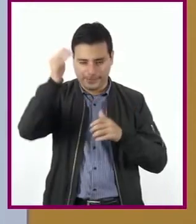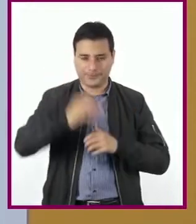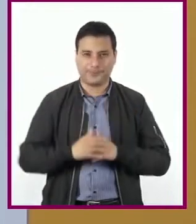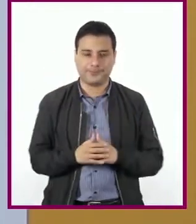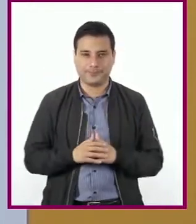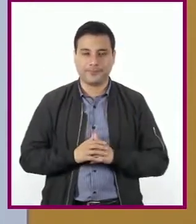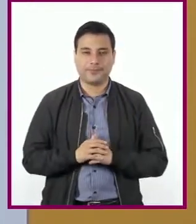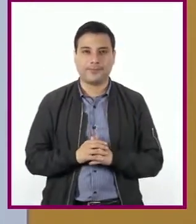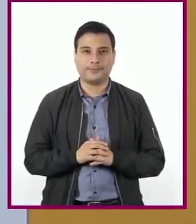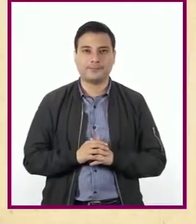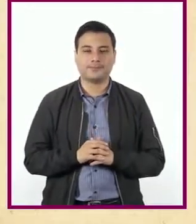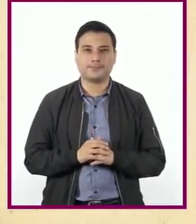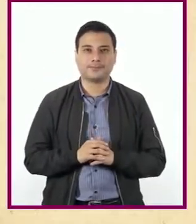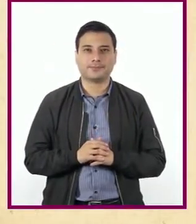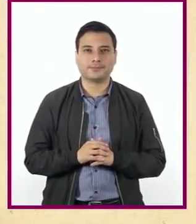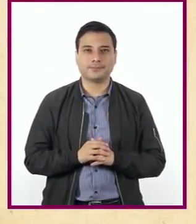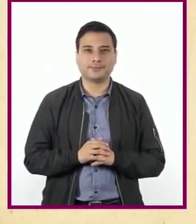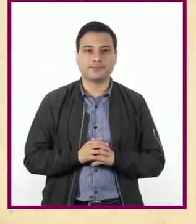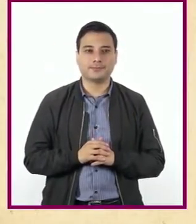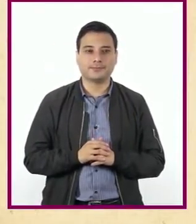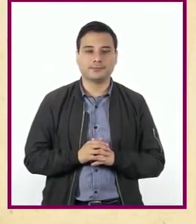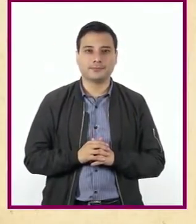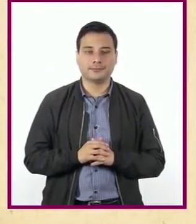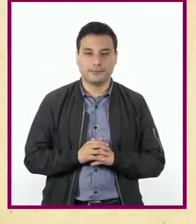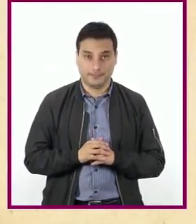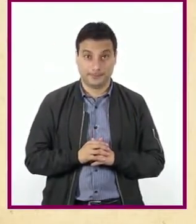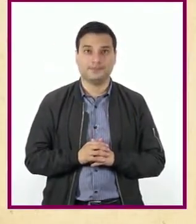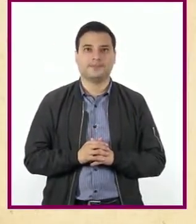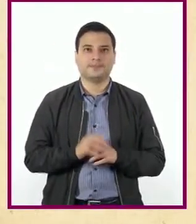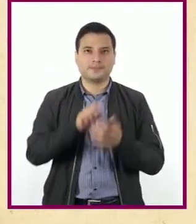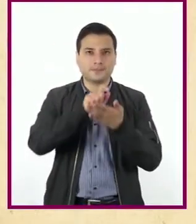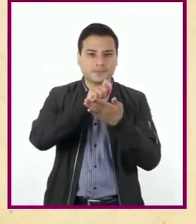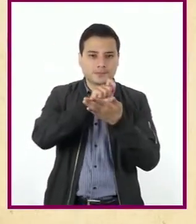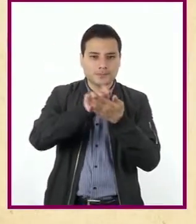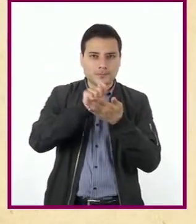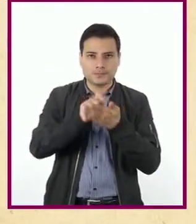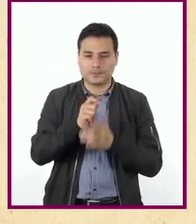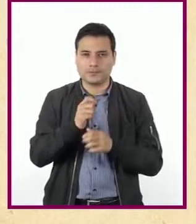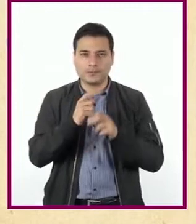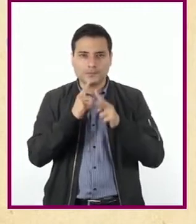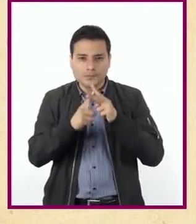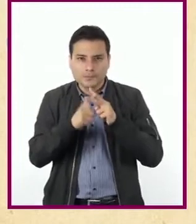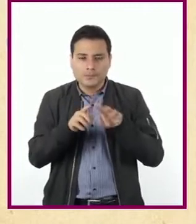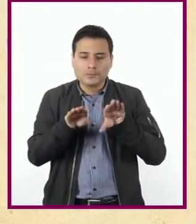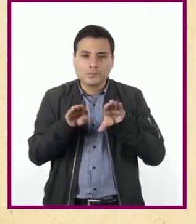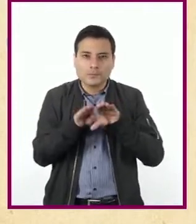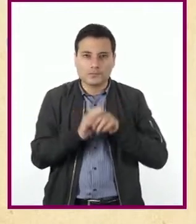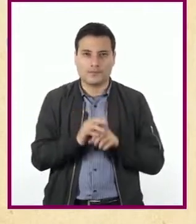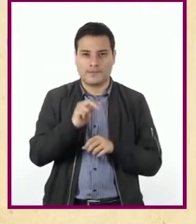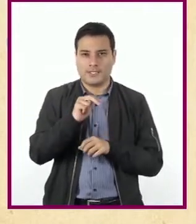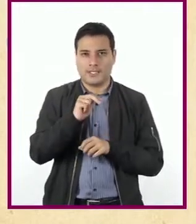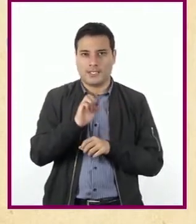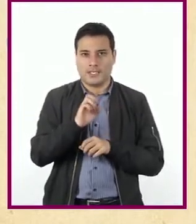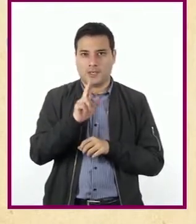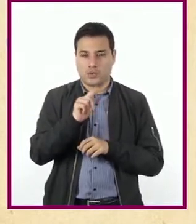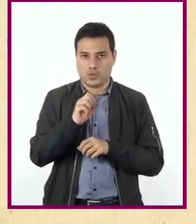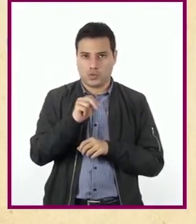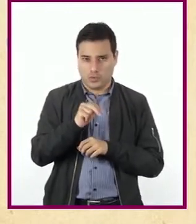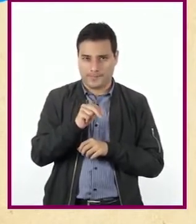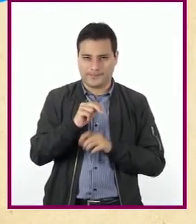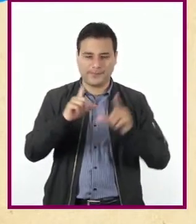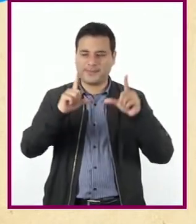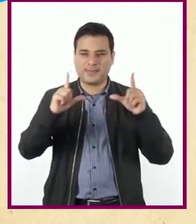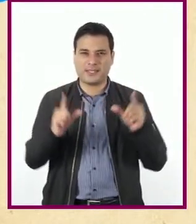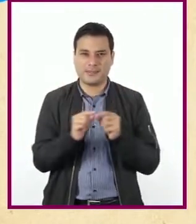newton. La unidad de medida de fuerza es el newton, que se representa con el símbolo N